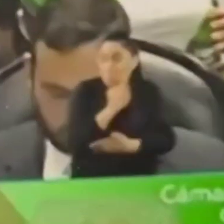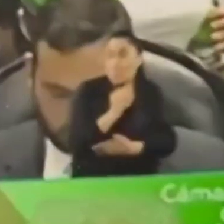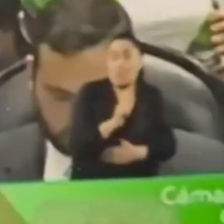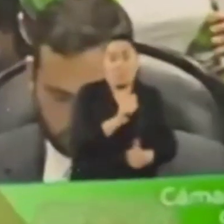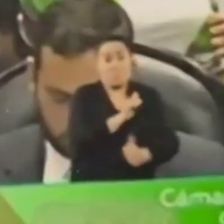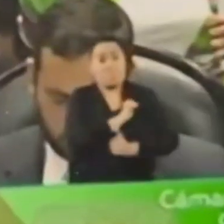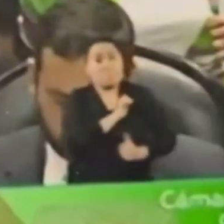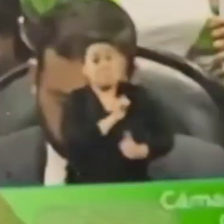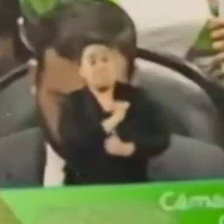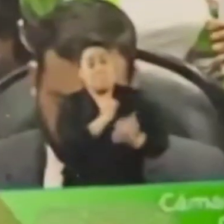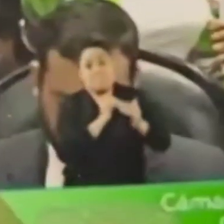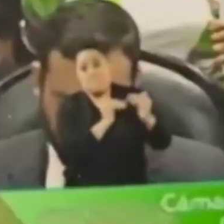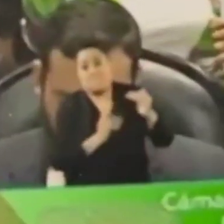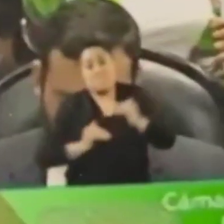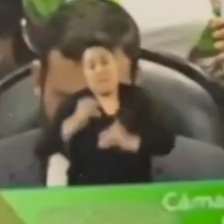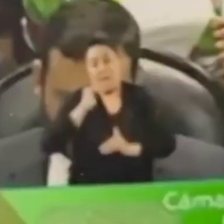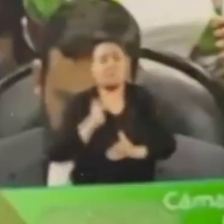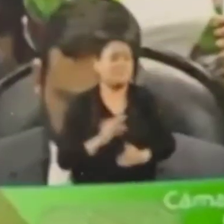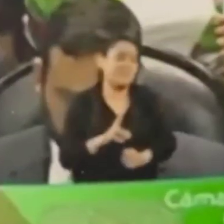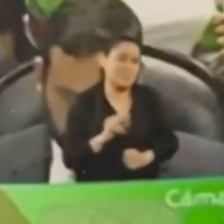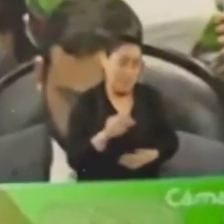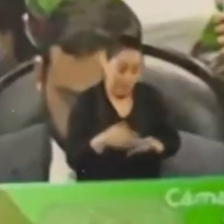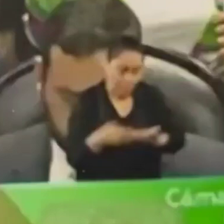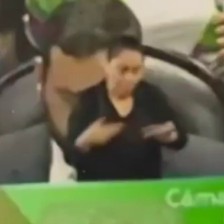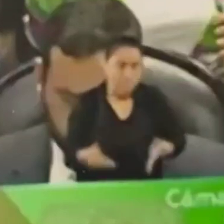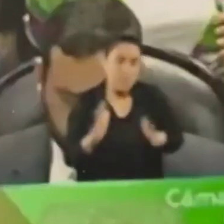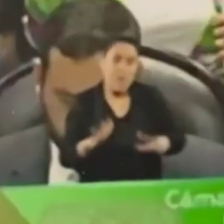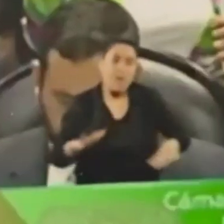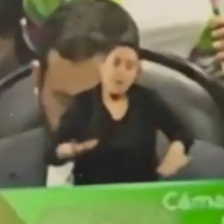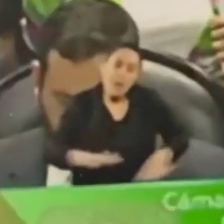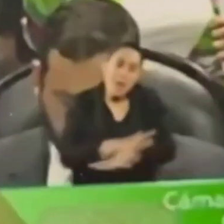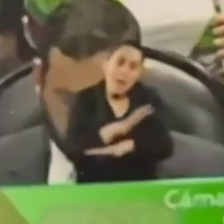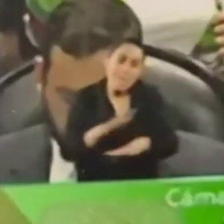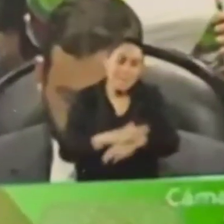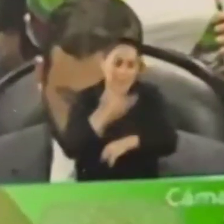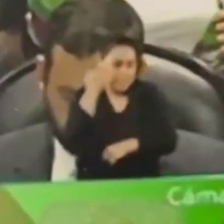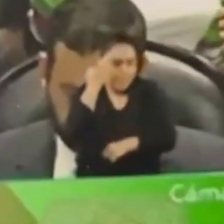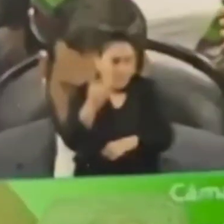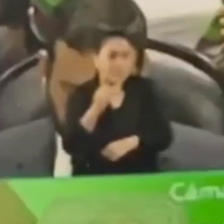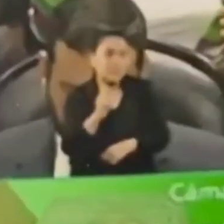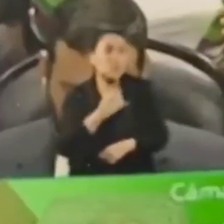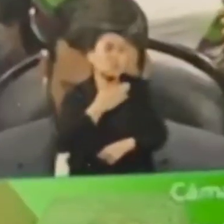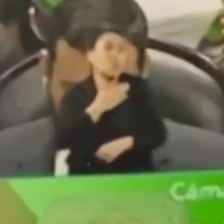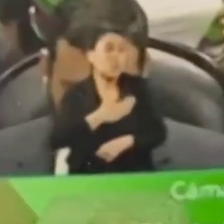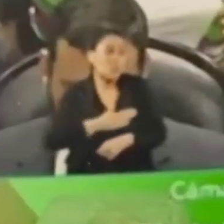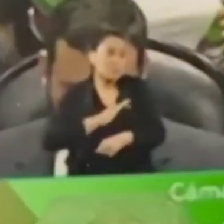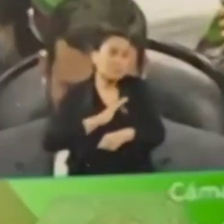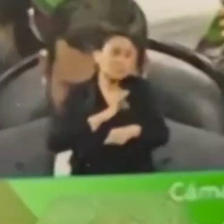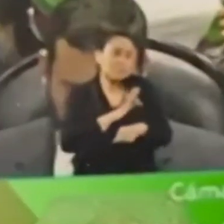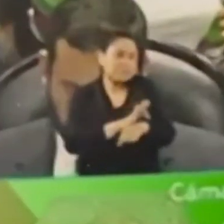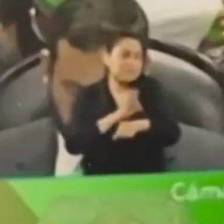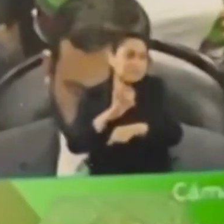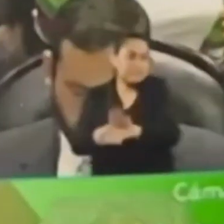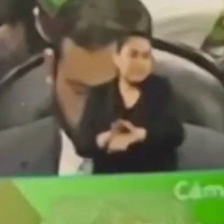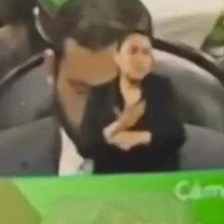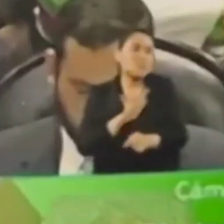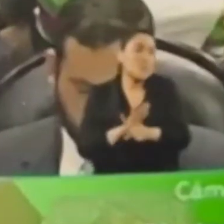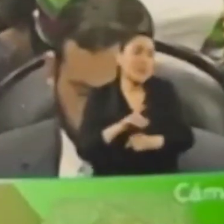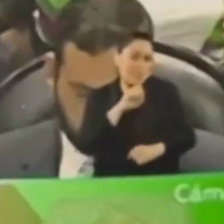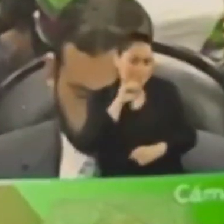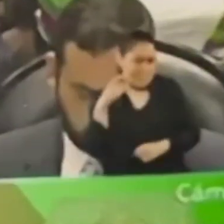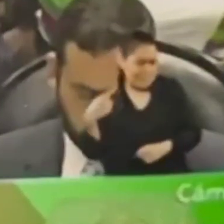México, porque estamos en un nuevo régimen democrático, el régimen de la Cuarta